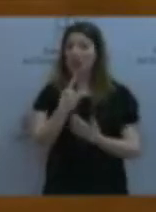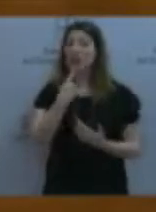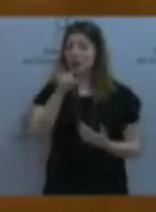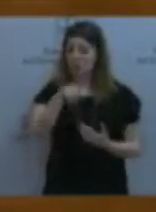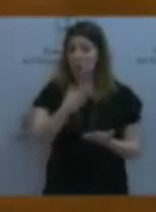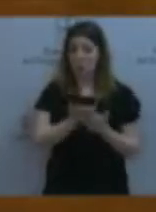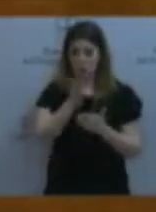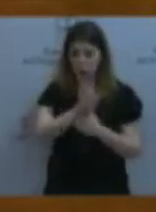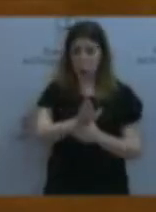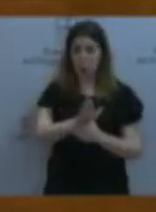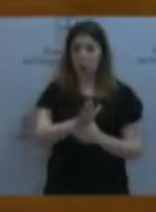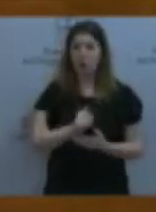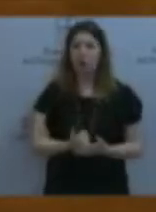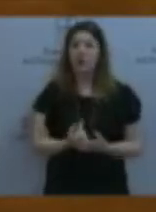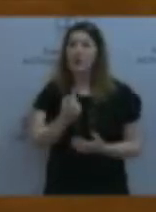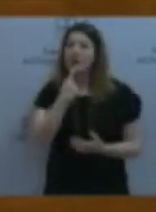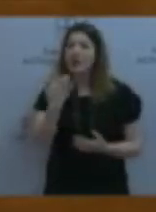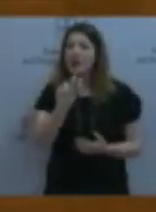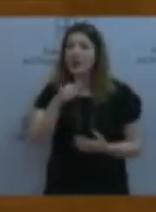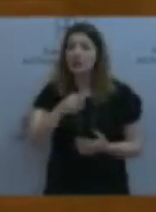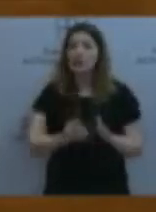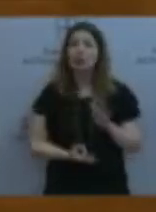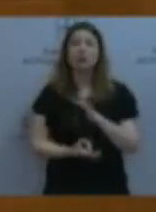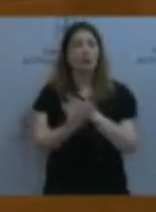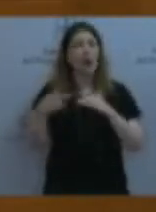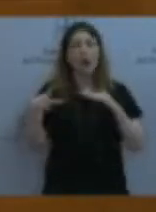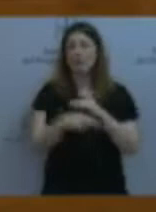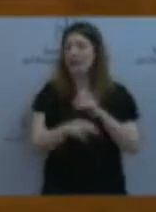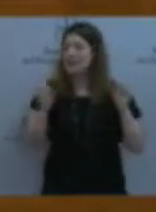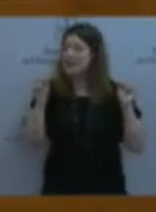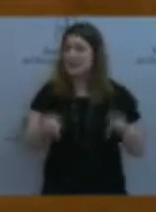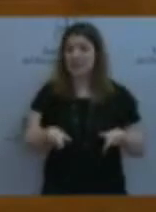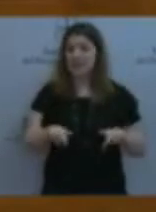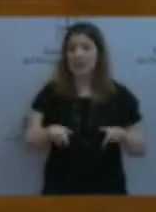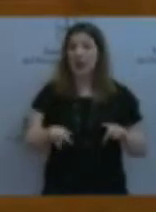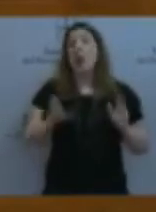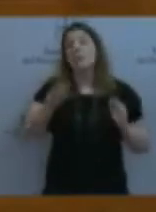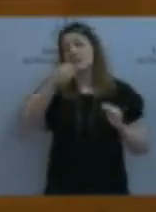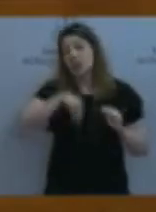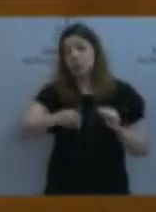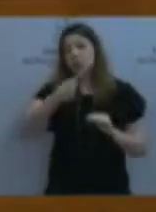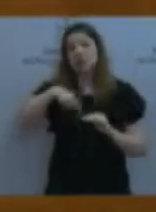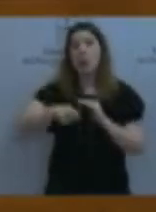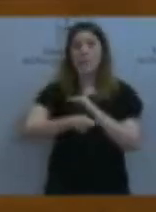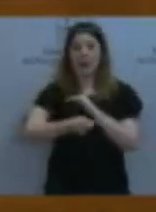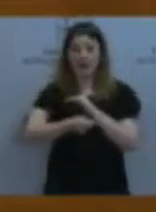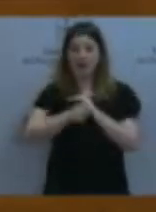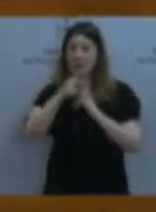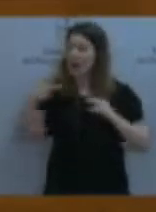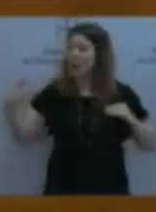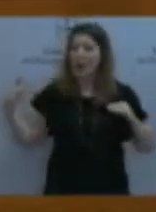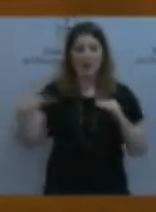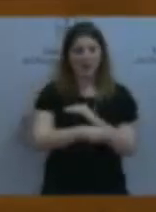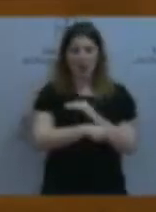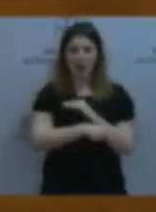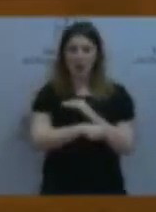esto sucederá inevitablemente a menos que se tomen medidas para acabar con las restricciones impuestas por Israel